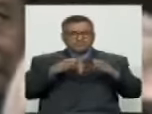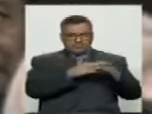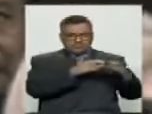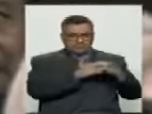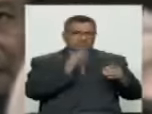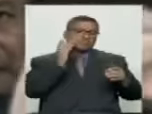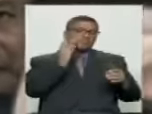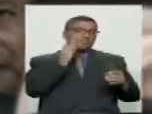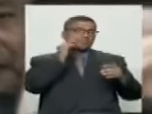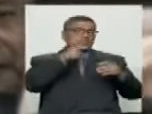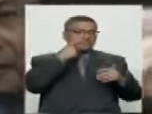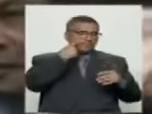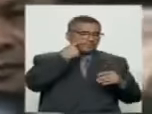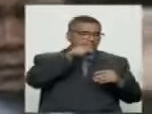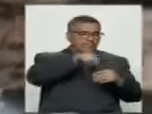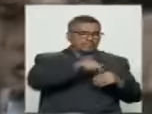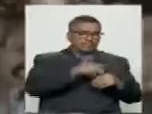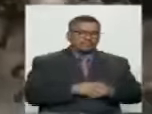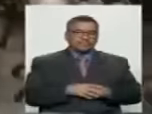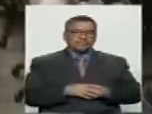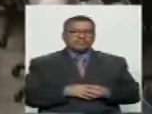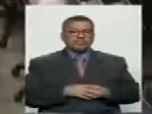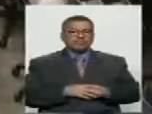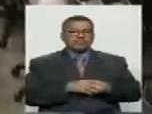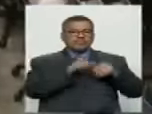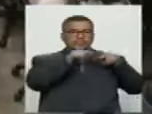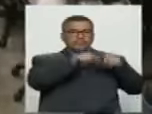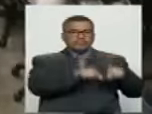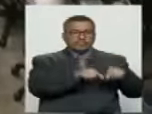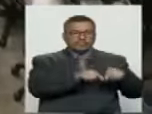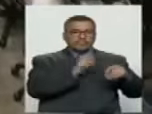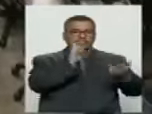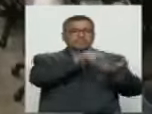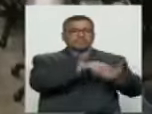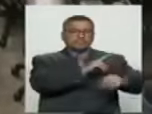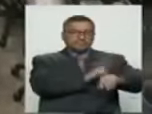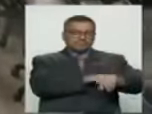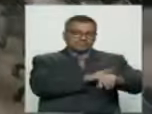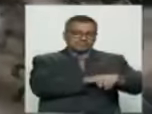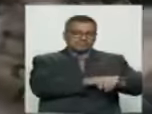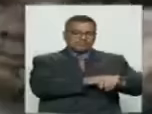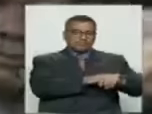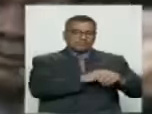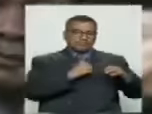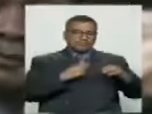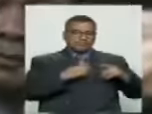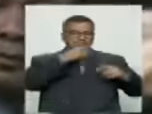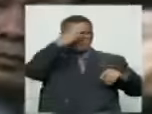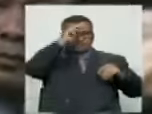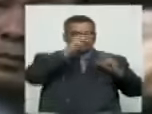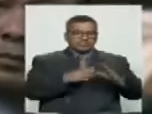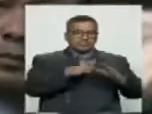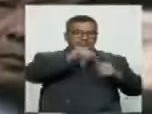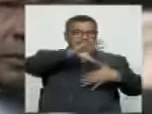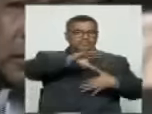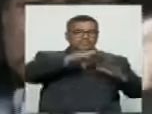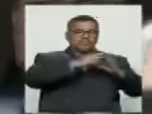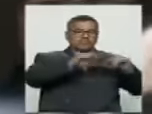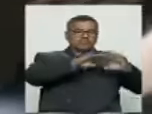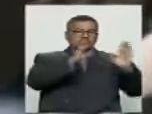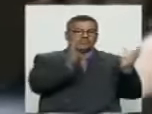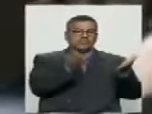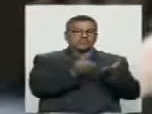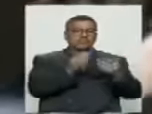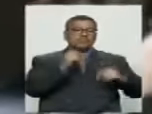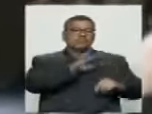El otro ejemplo palpable es la prestación de asistencia médica cubana en América Latina y el mundo, y yo